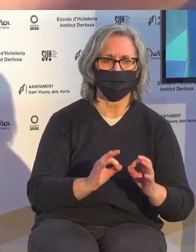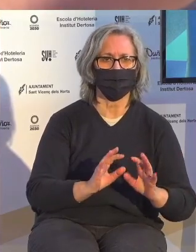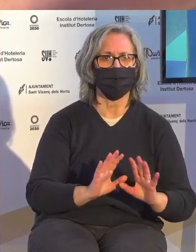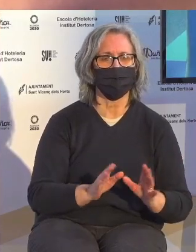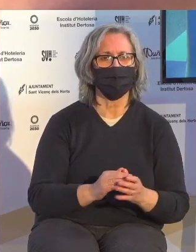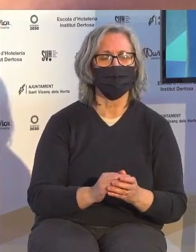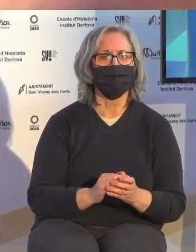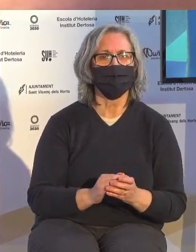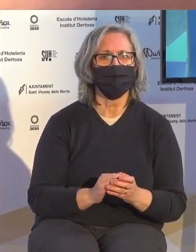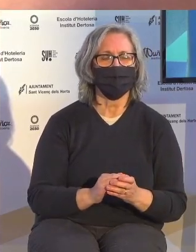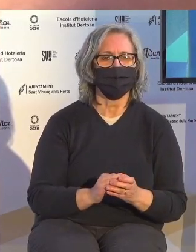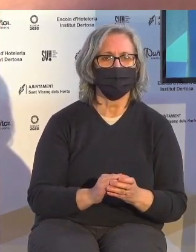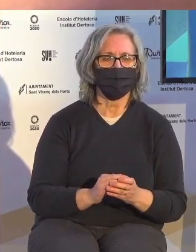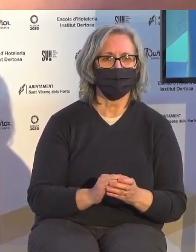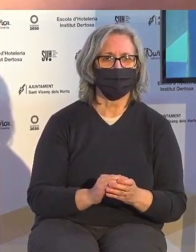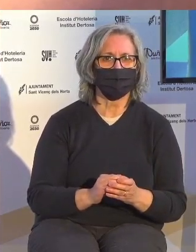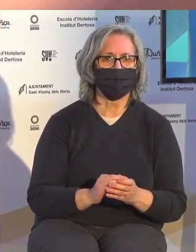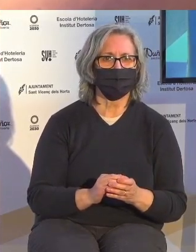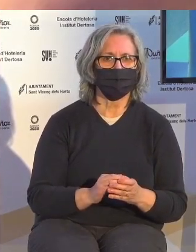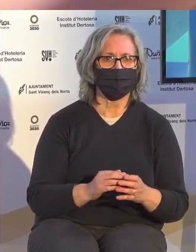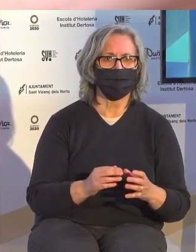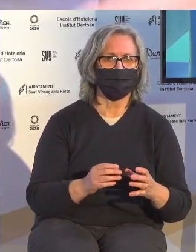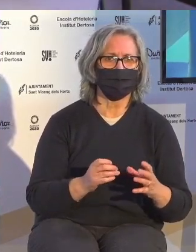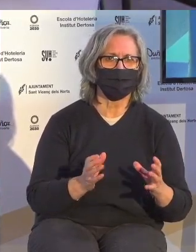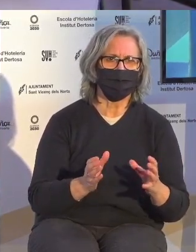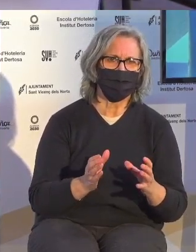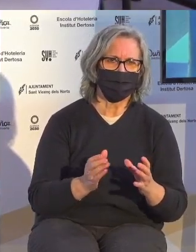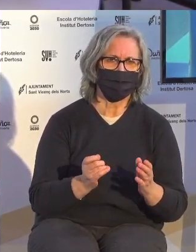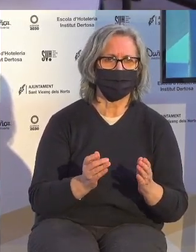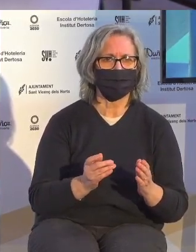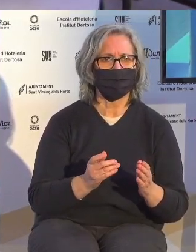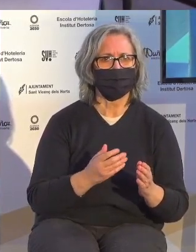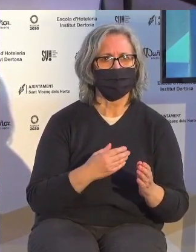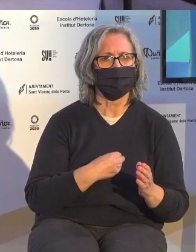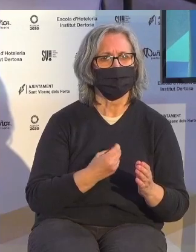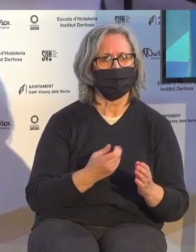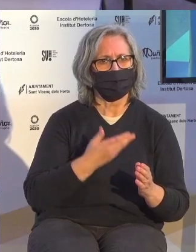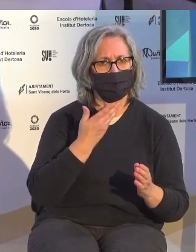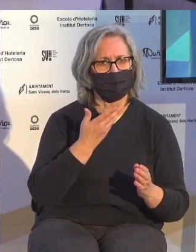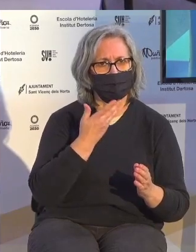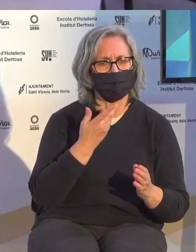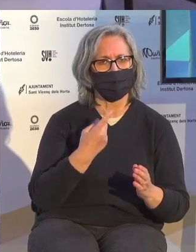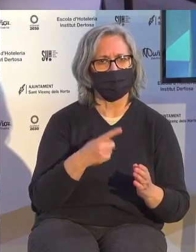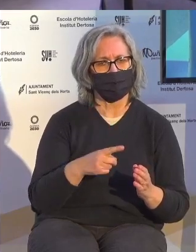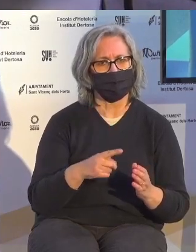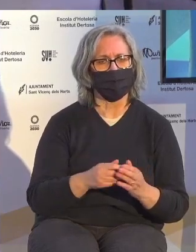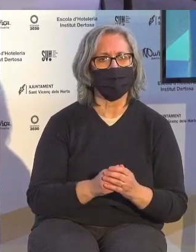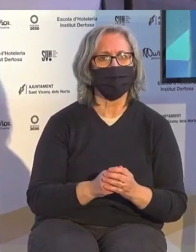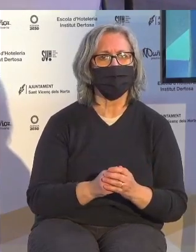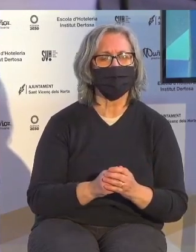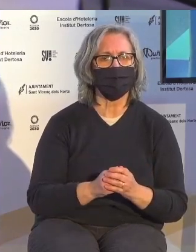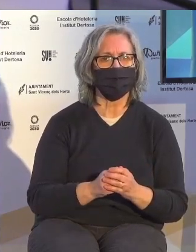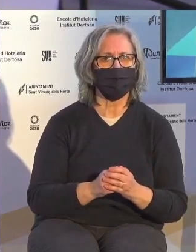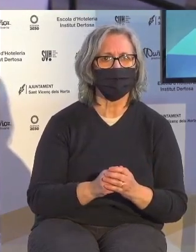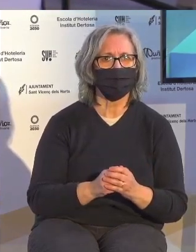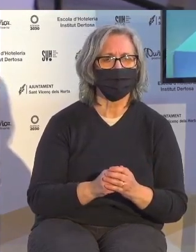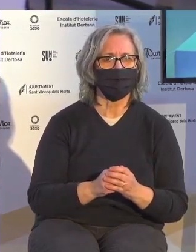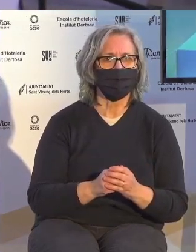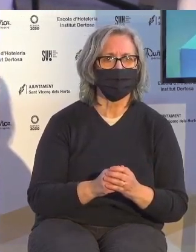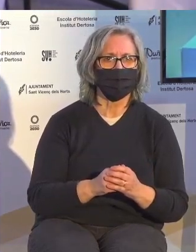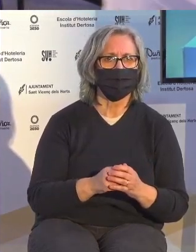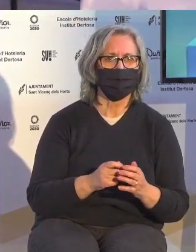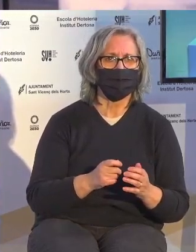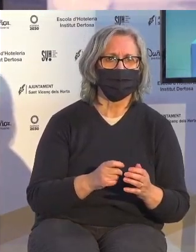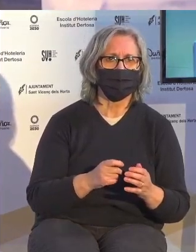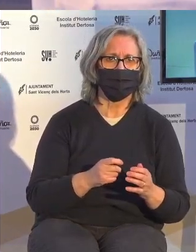está muy caliente y no están listos y voy a utilizarlo merengue ahora voy a parar